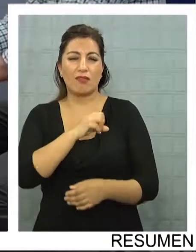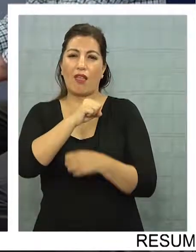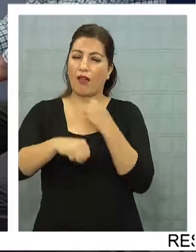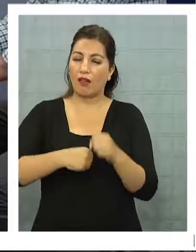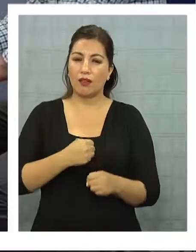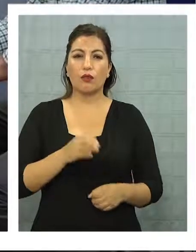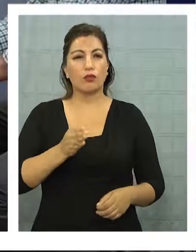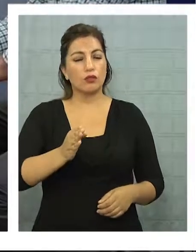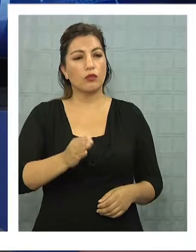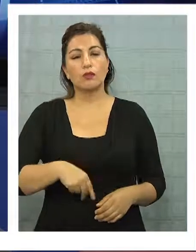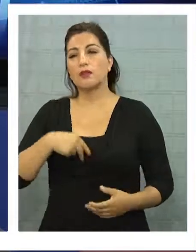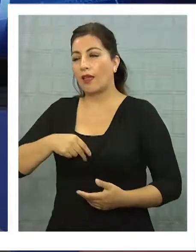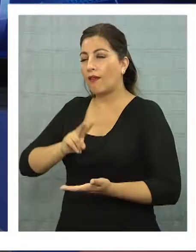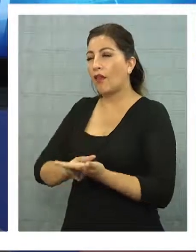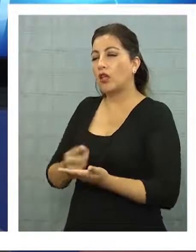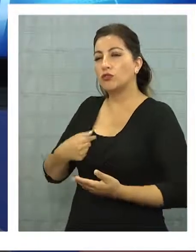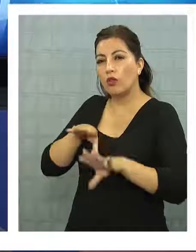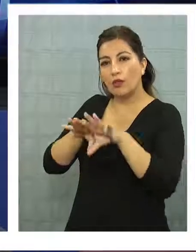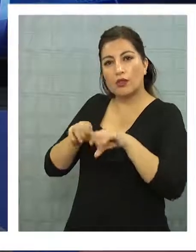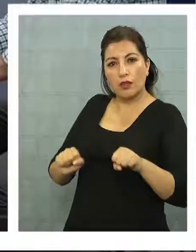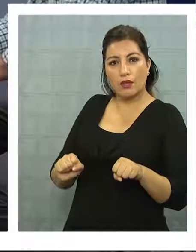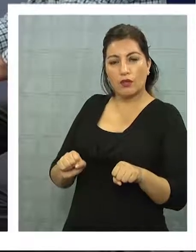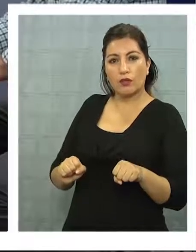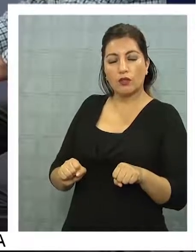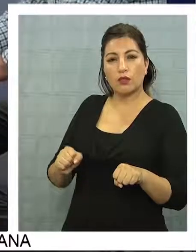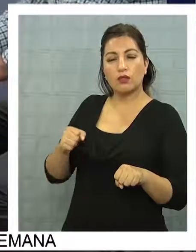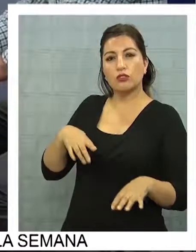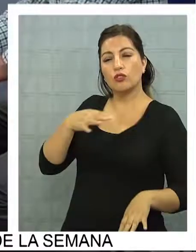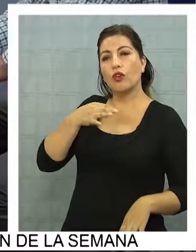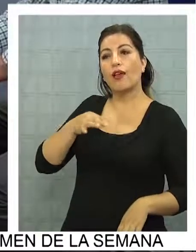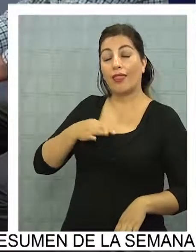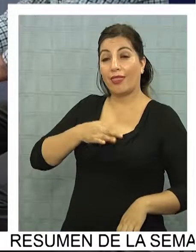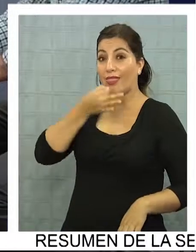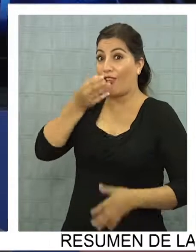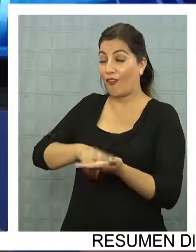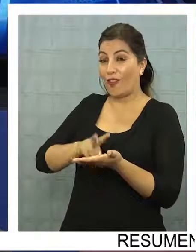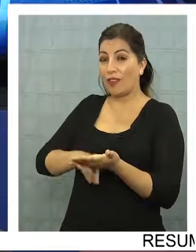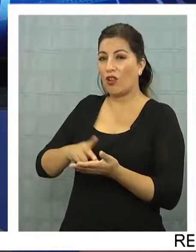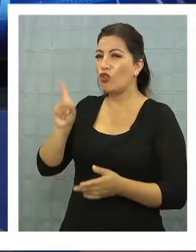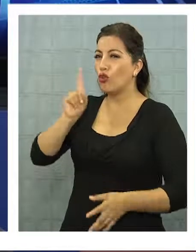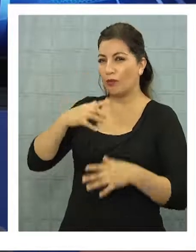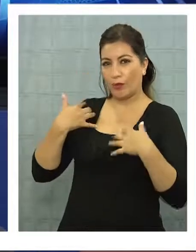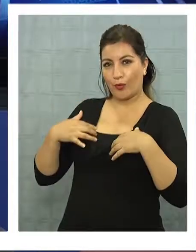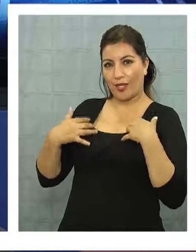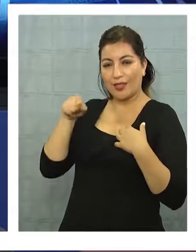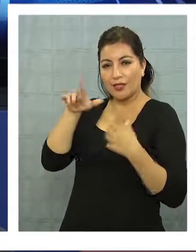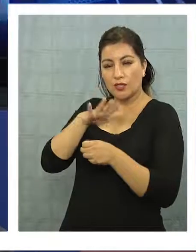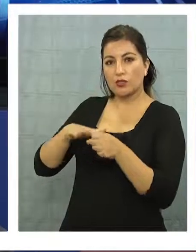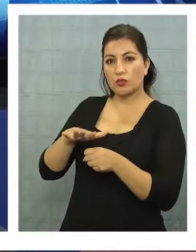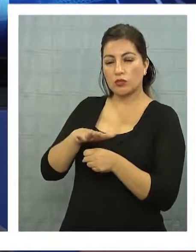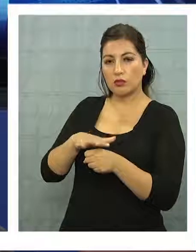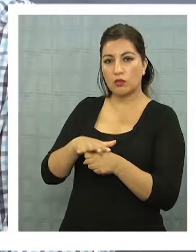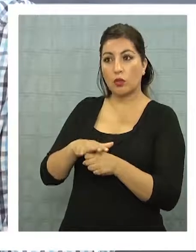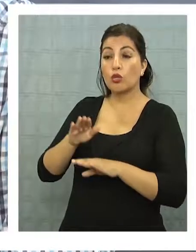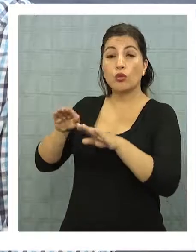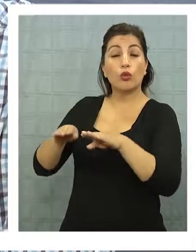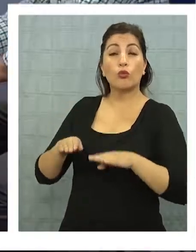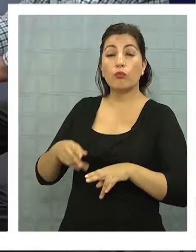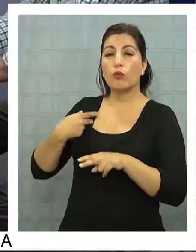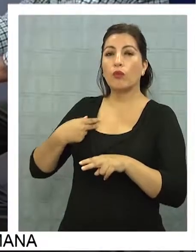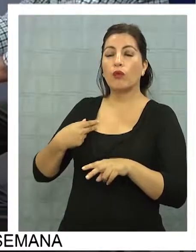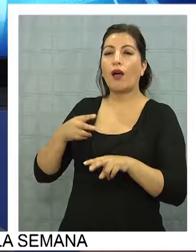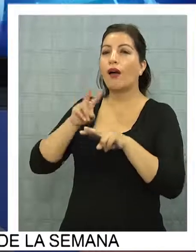el presidente Lago me nombró ministro del Interior, o sea, son tres ministerios seguidos, ninguno de ellos estuvo apendado, ni tuve una condición. Y esos